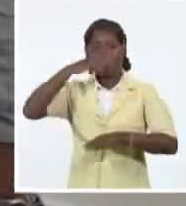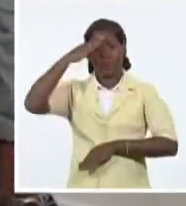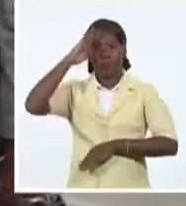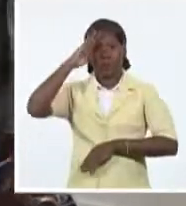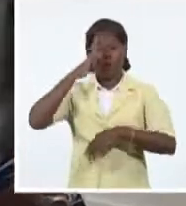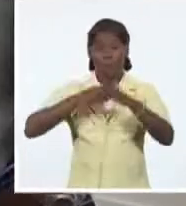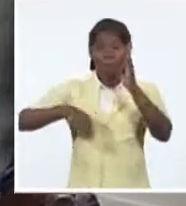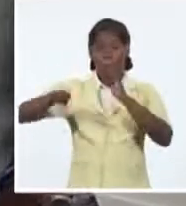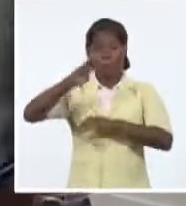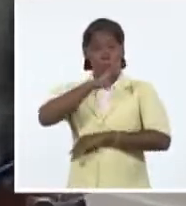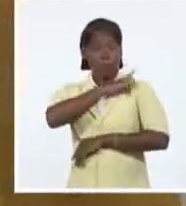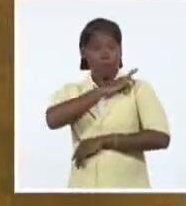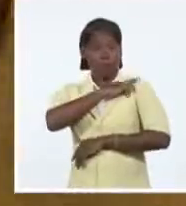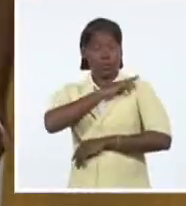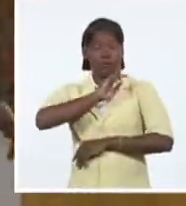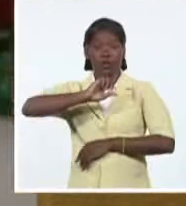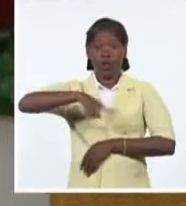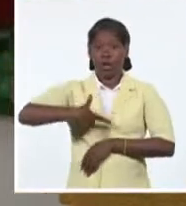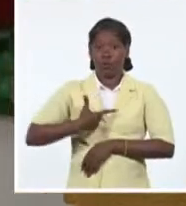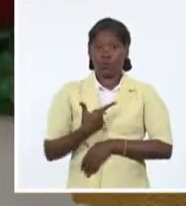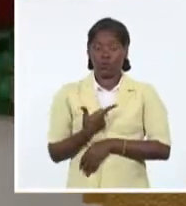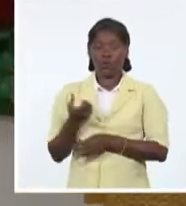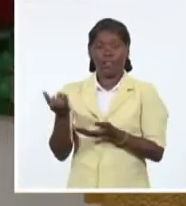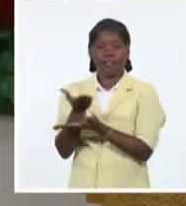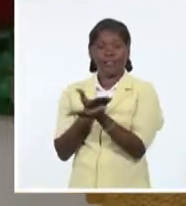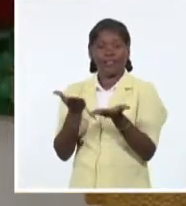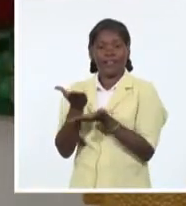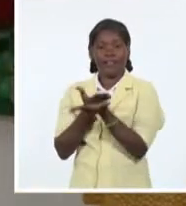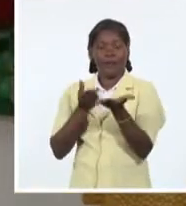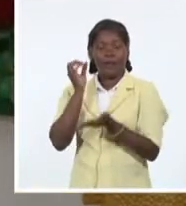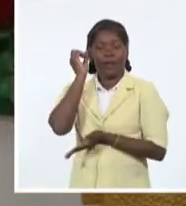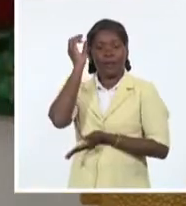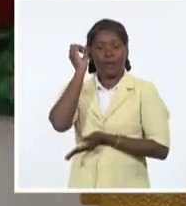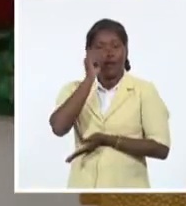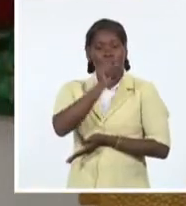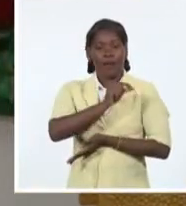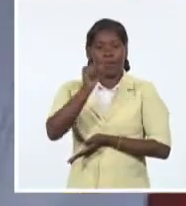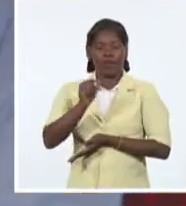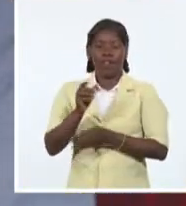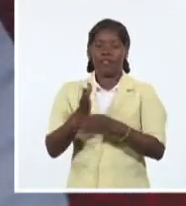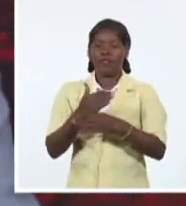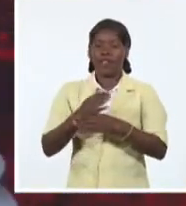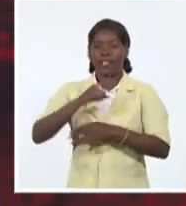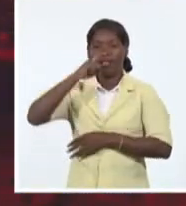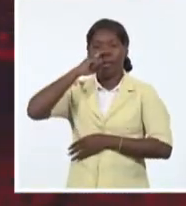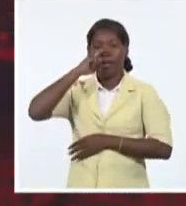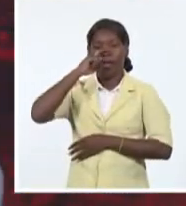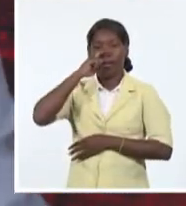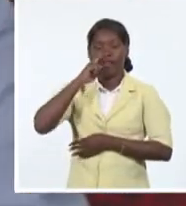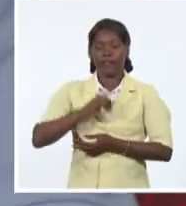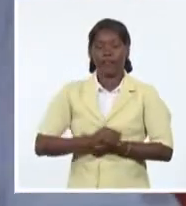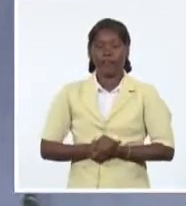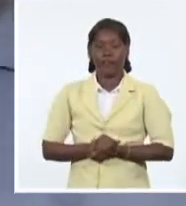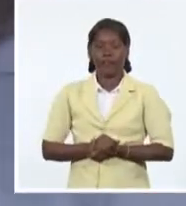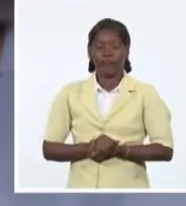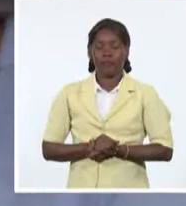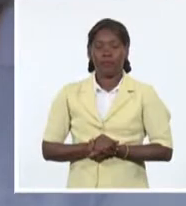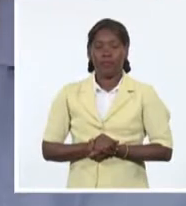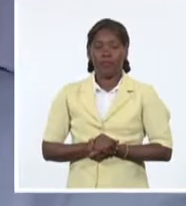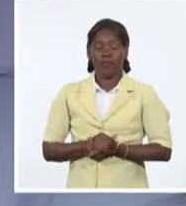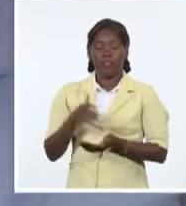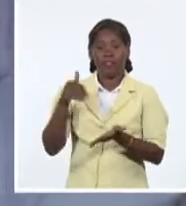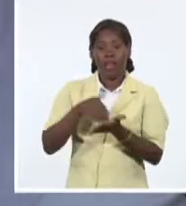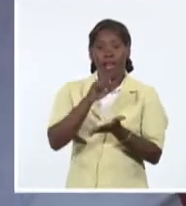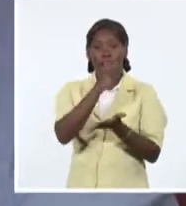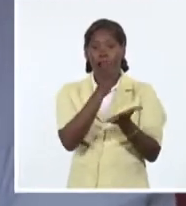Alonso grau compartió El emotivo encuentro entre creadores de varias generaciones entrar en la arena fue una sorpresa no